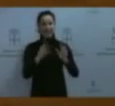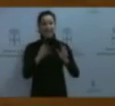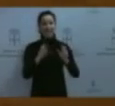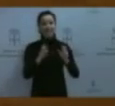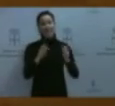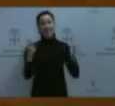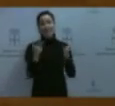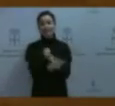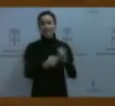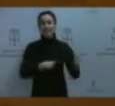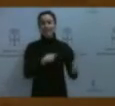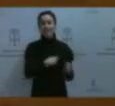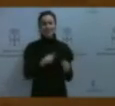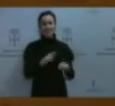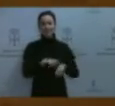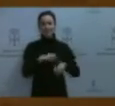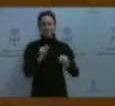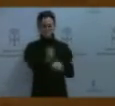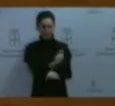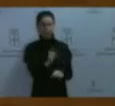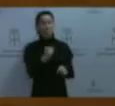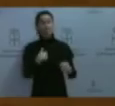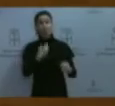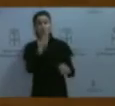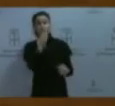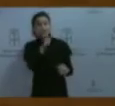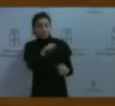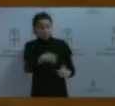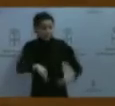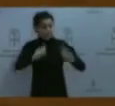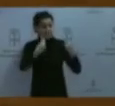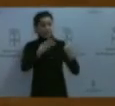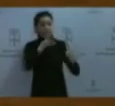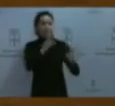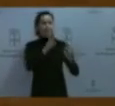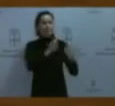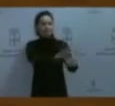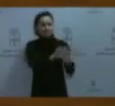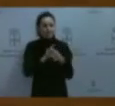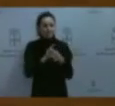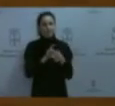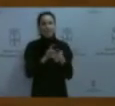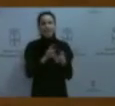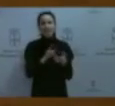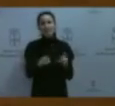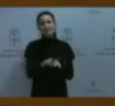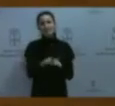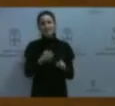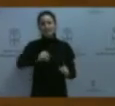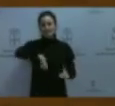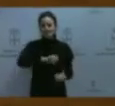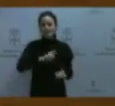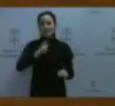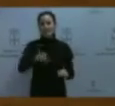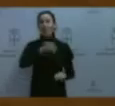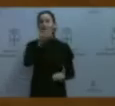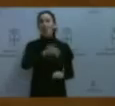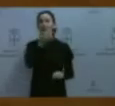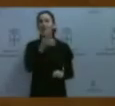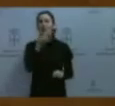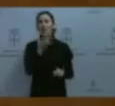comisión. Si me lo permite, dado que se trata de temas relacionados y que, además, pues bueno, la nuestra interlocución no debería